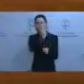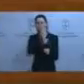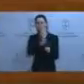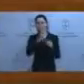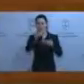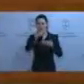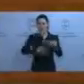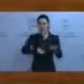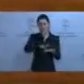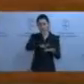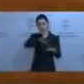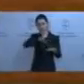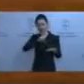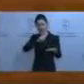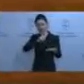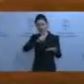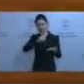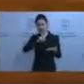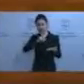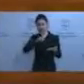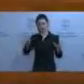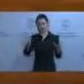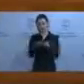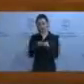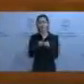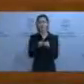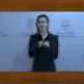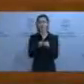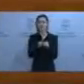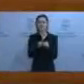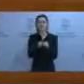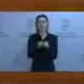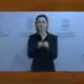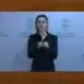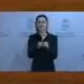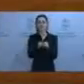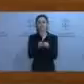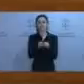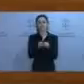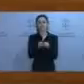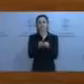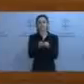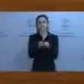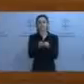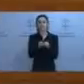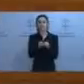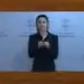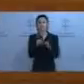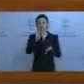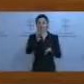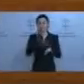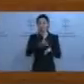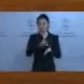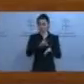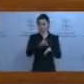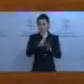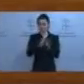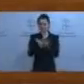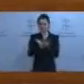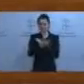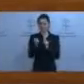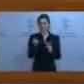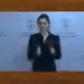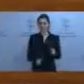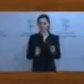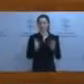diario, el resumen sería este, ¿no? Que es un medio para profesionales.